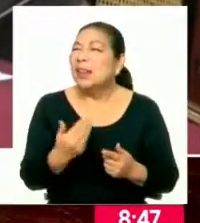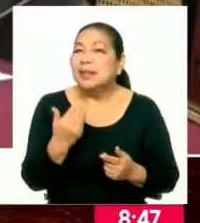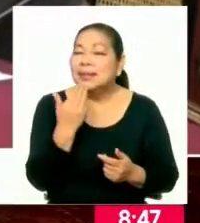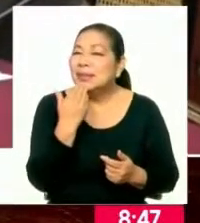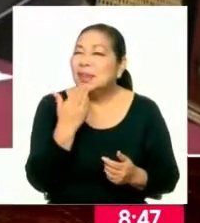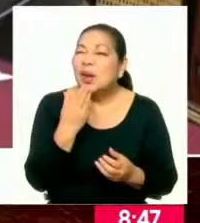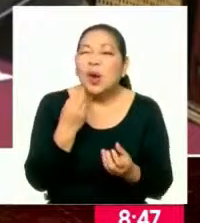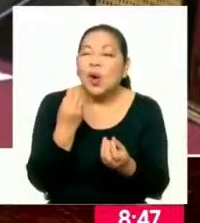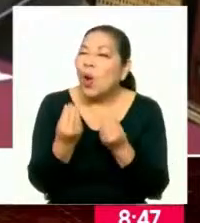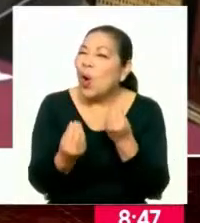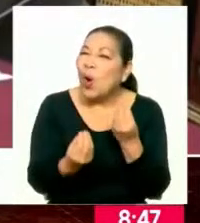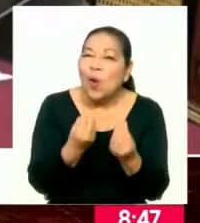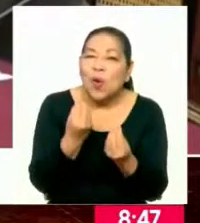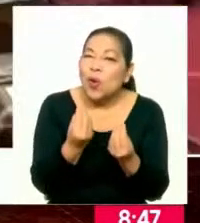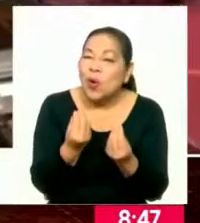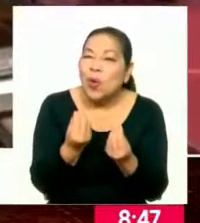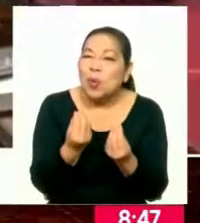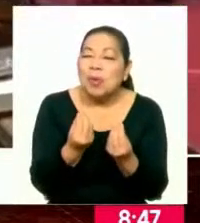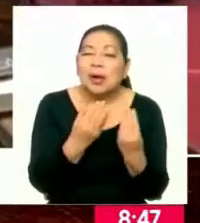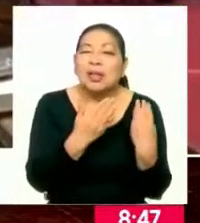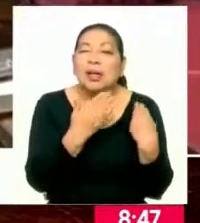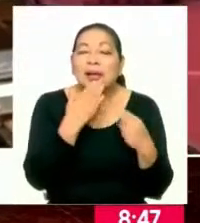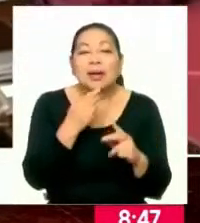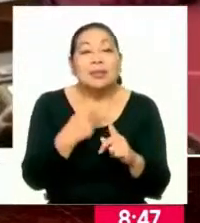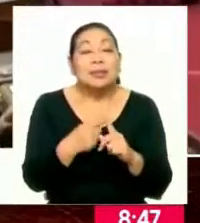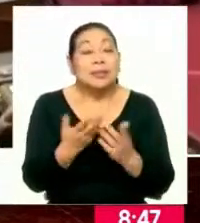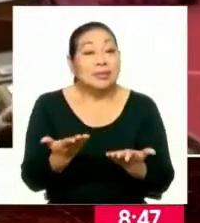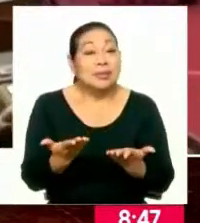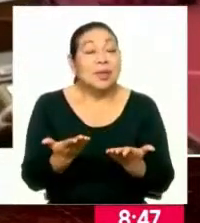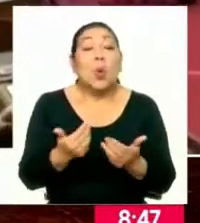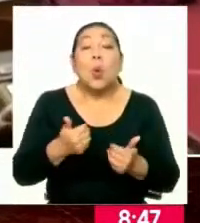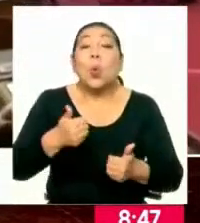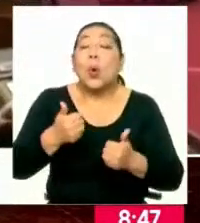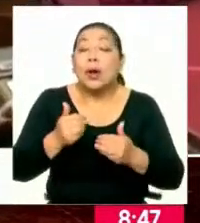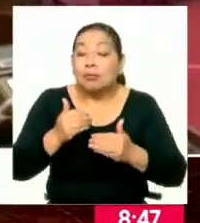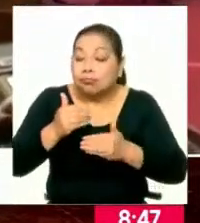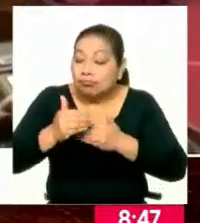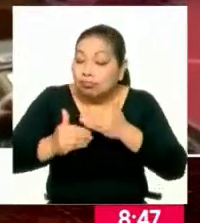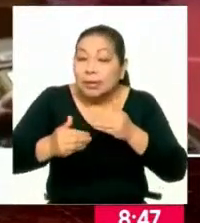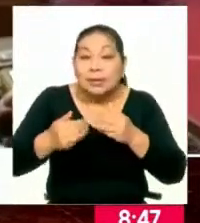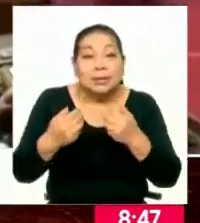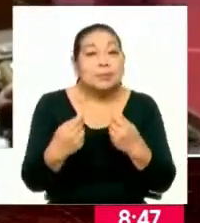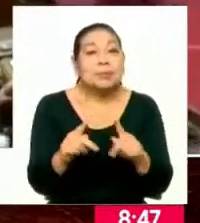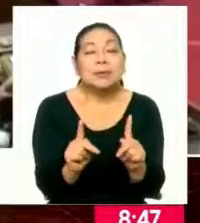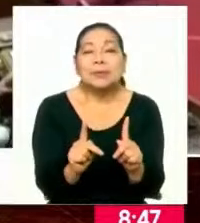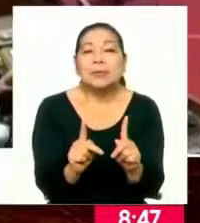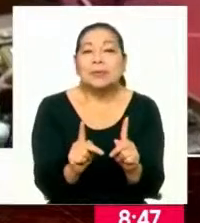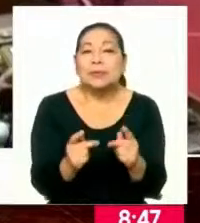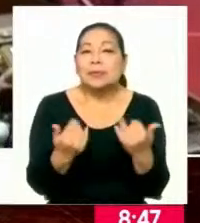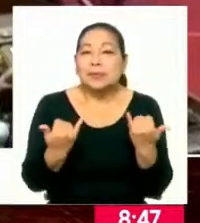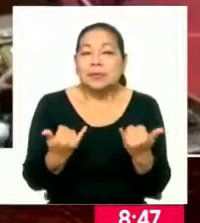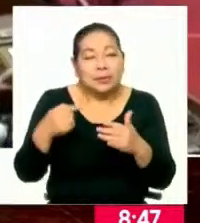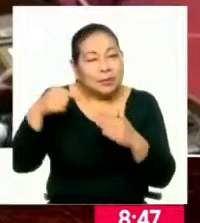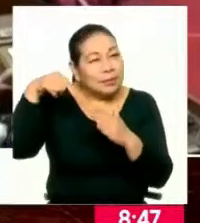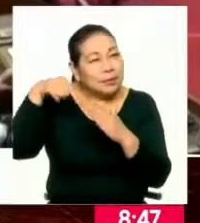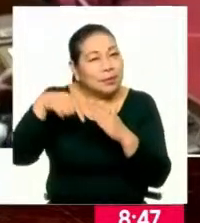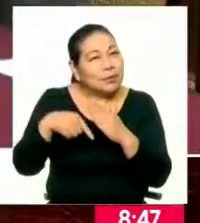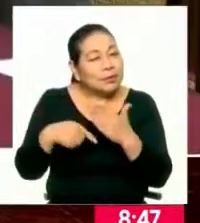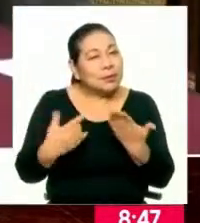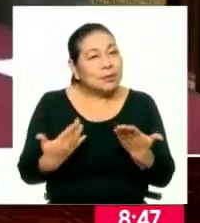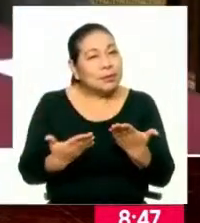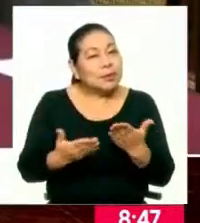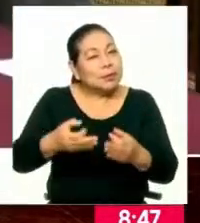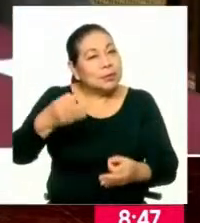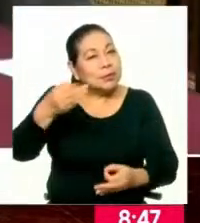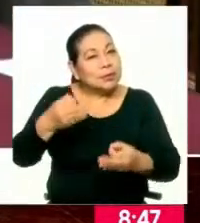quién o cómo se asume esa responsabilidad? Bueno, creo que los... ¿Cuáles son los mecanismos que permitan que, en el fondo,